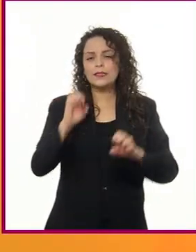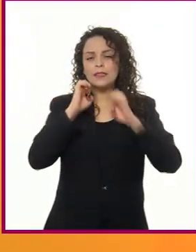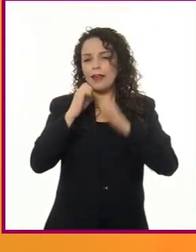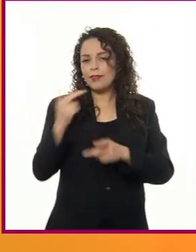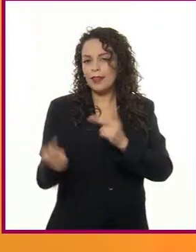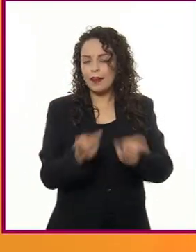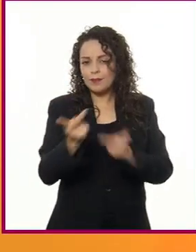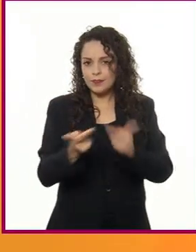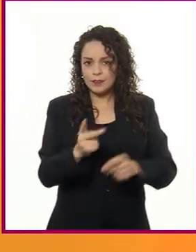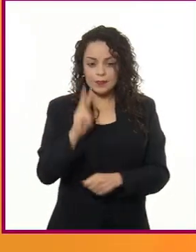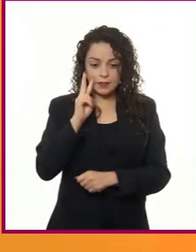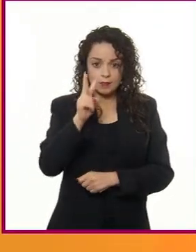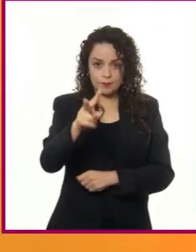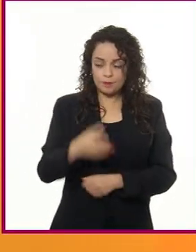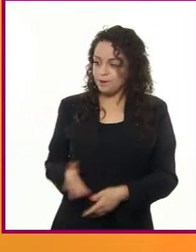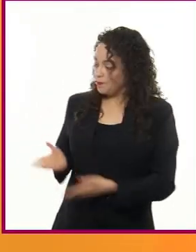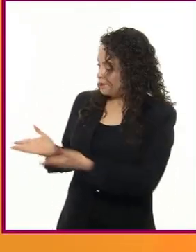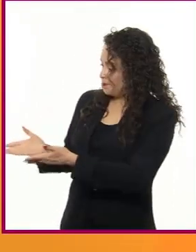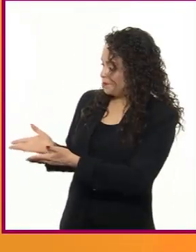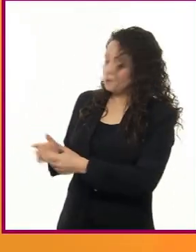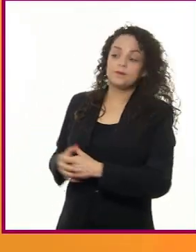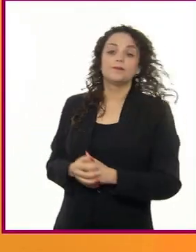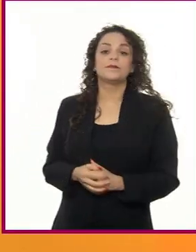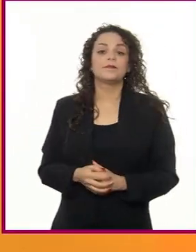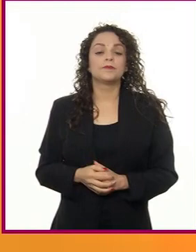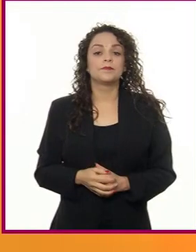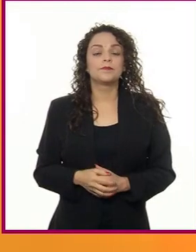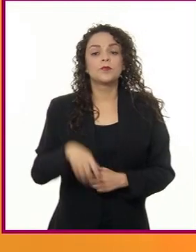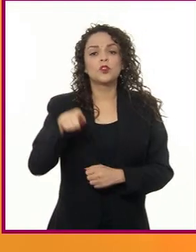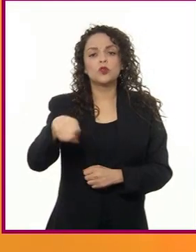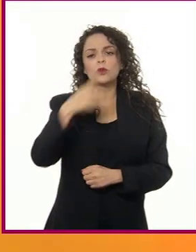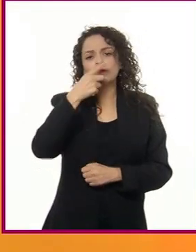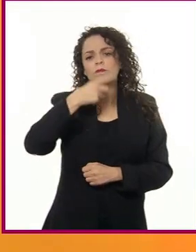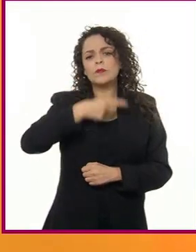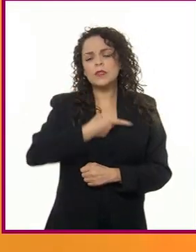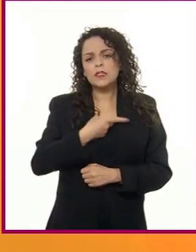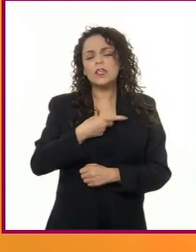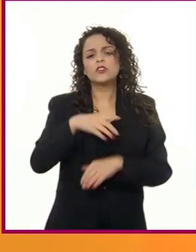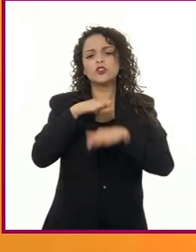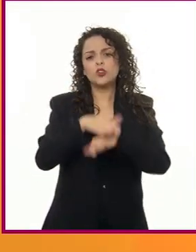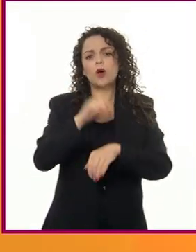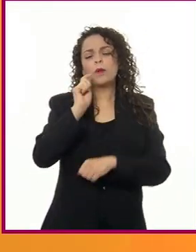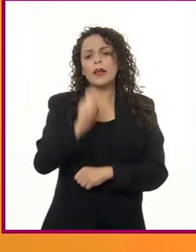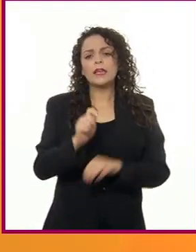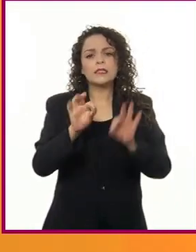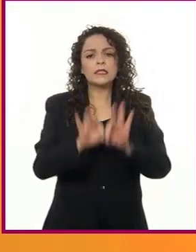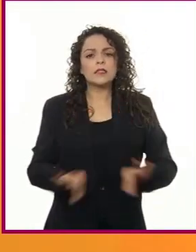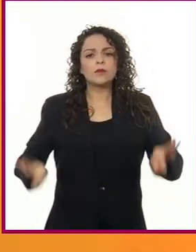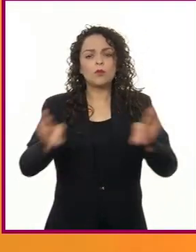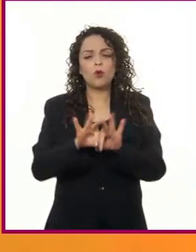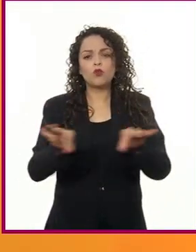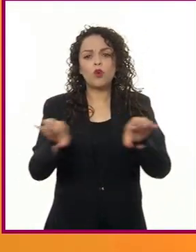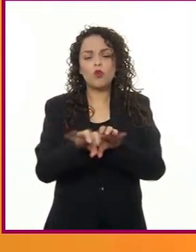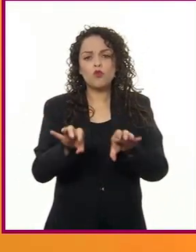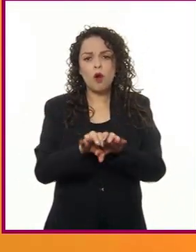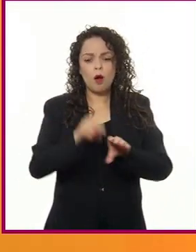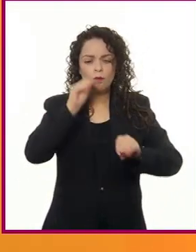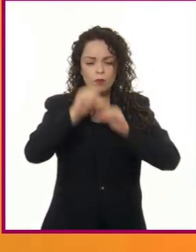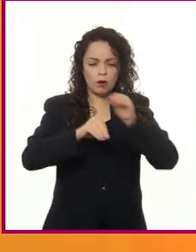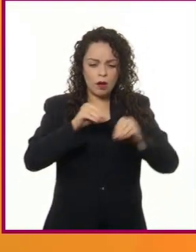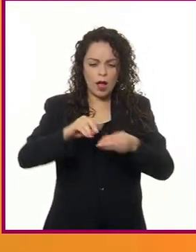Preguntas. ¿Qué puedes decirme sobre la importancia de realizar una representación